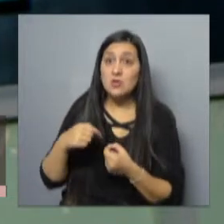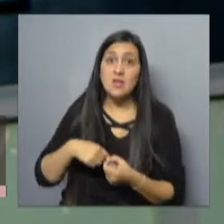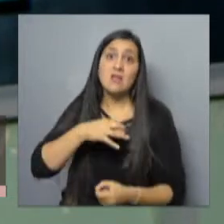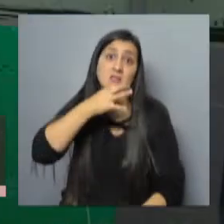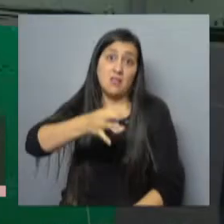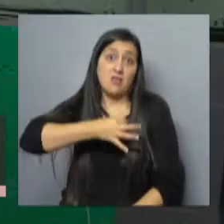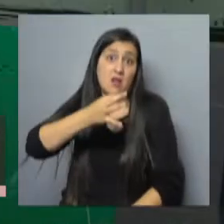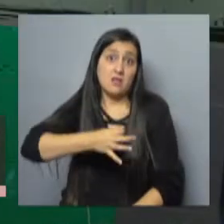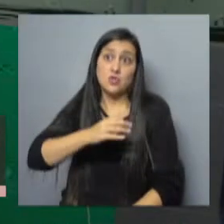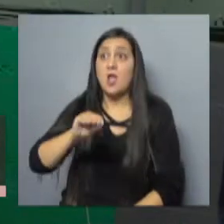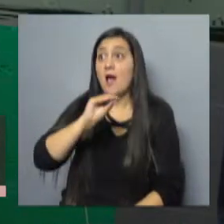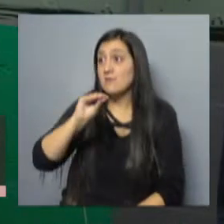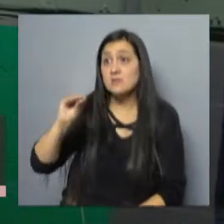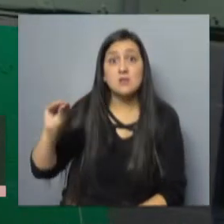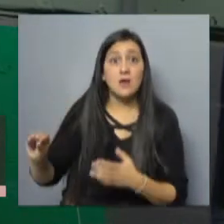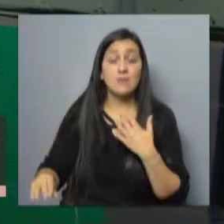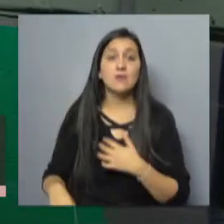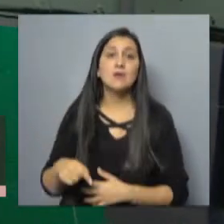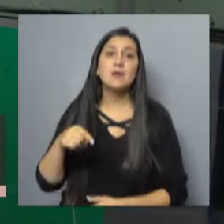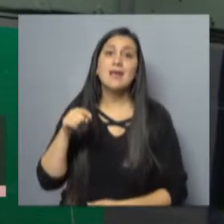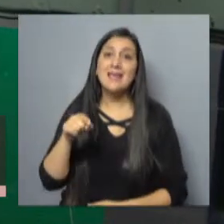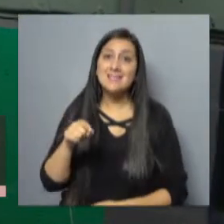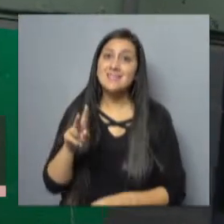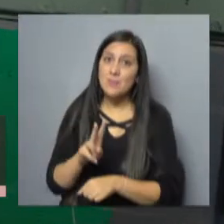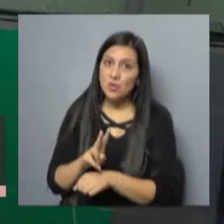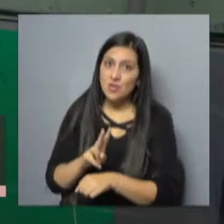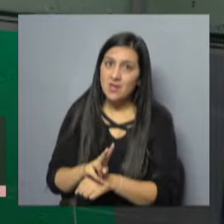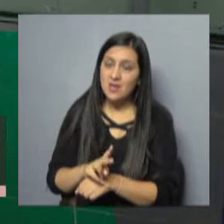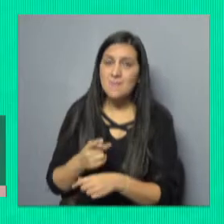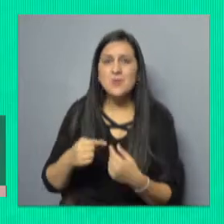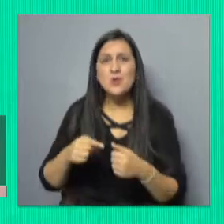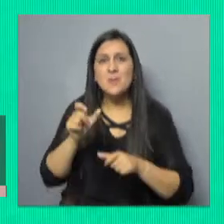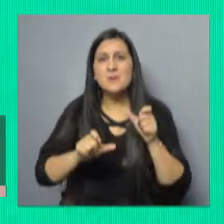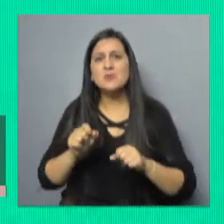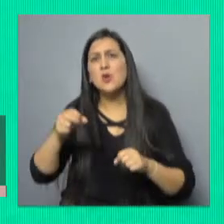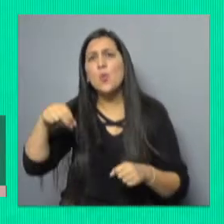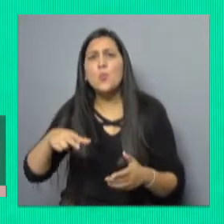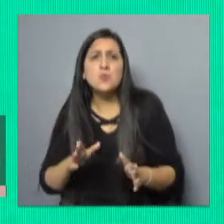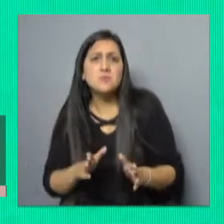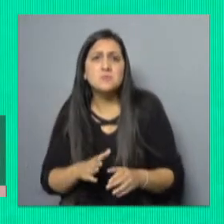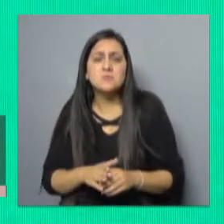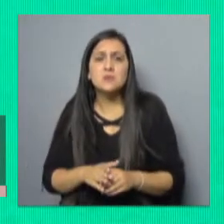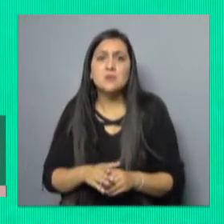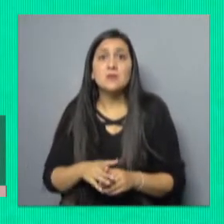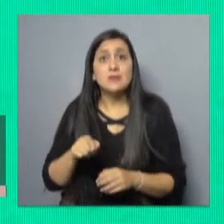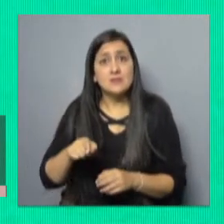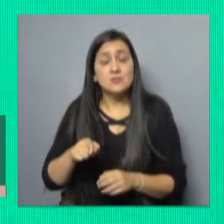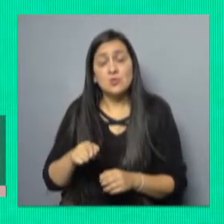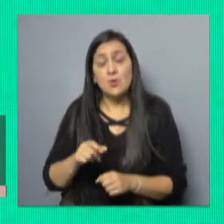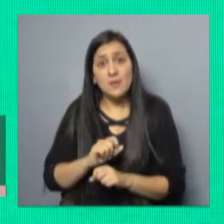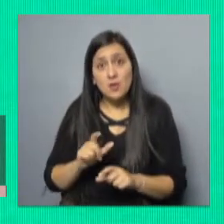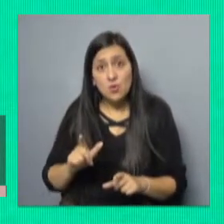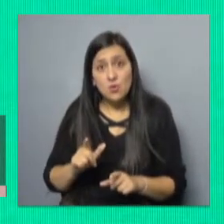declaraciones hay un cierto resguardo pero qué pasa con la gente común que es la que está más expuesta